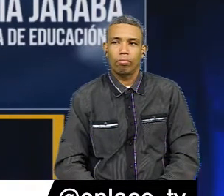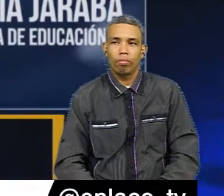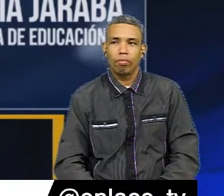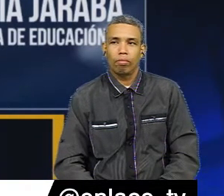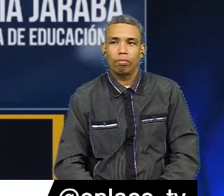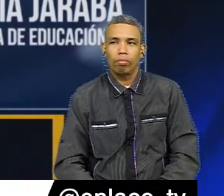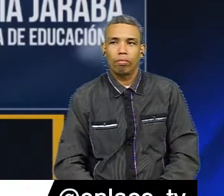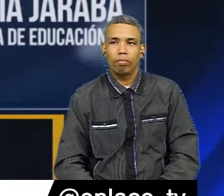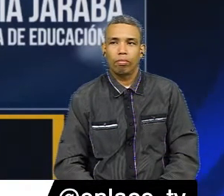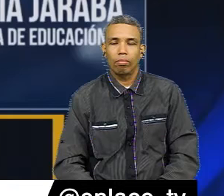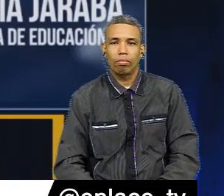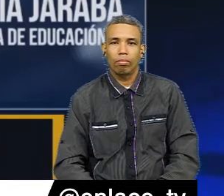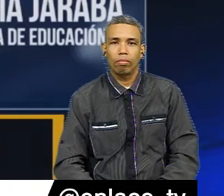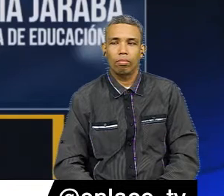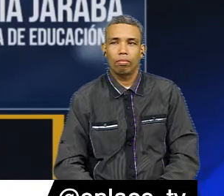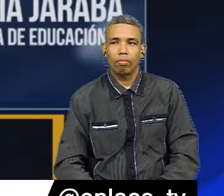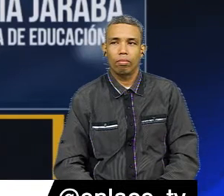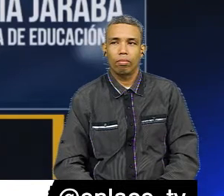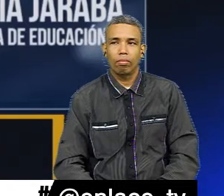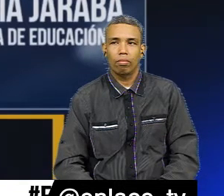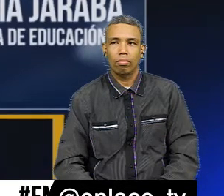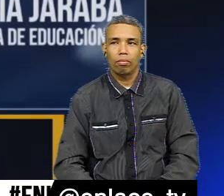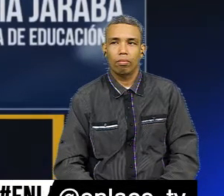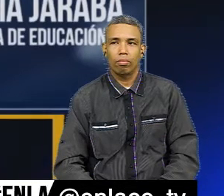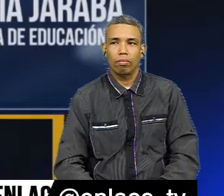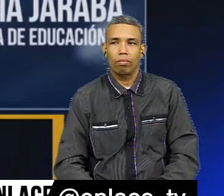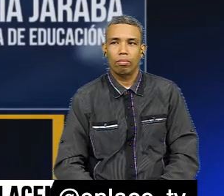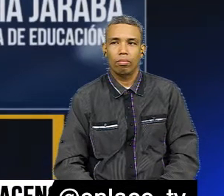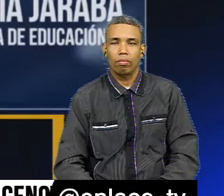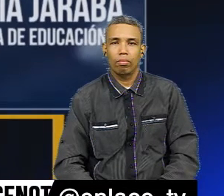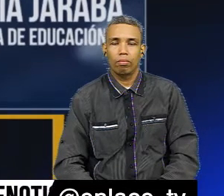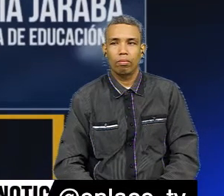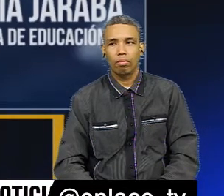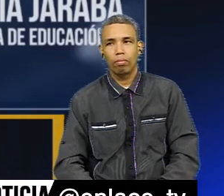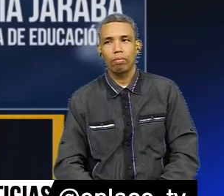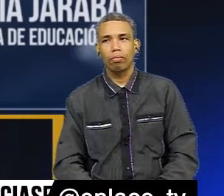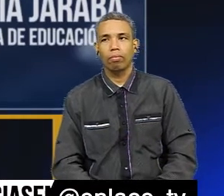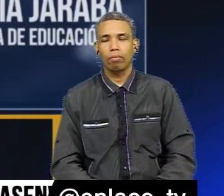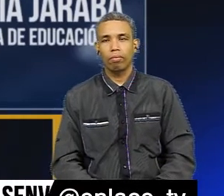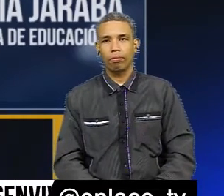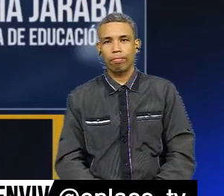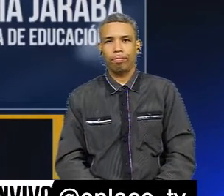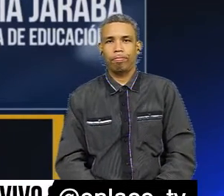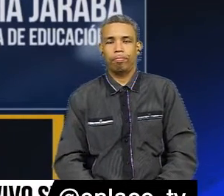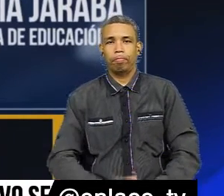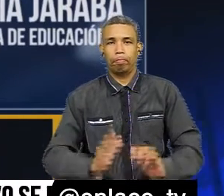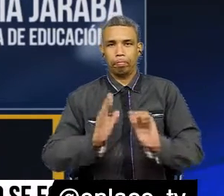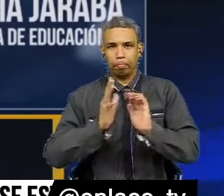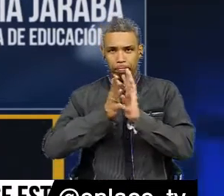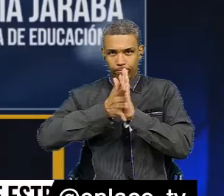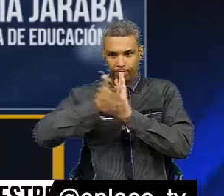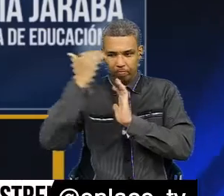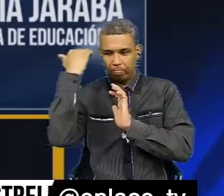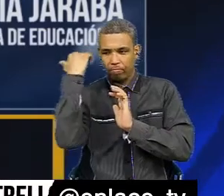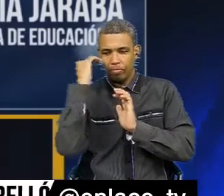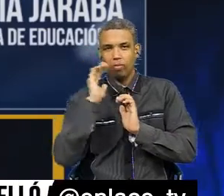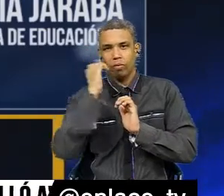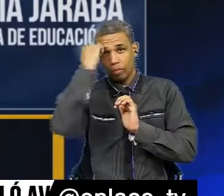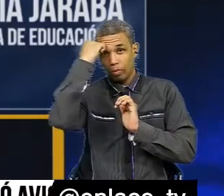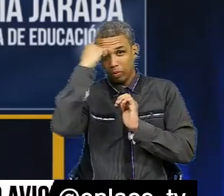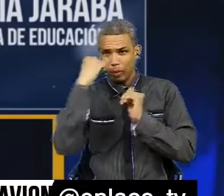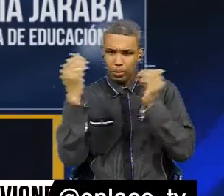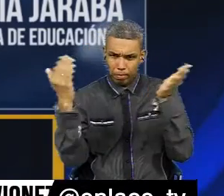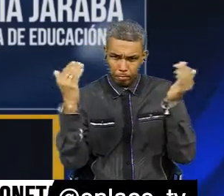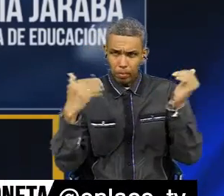grupo de docentes que representan a la totalidad de cada uno de ellos. Efectivamente, el Ministerio